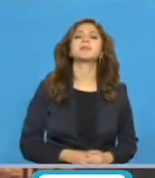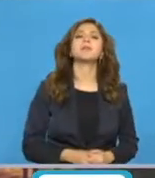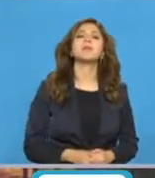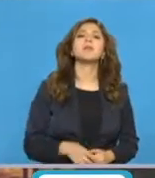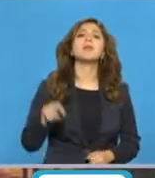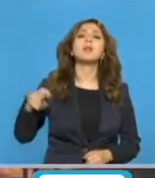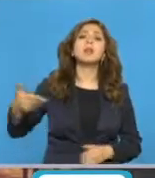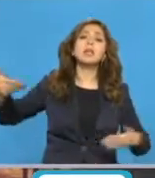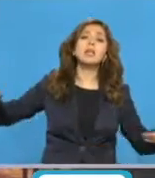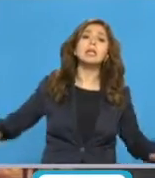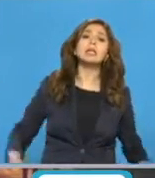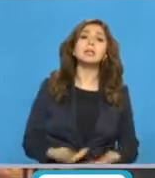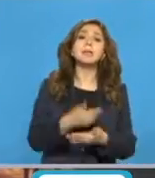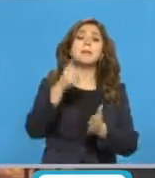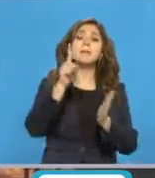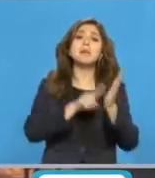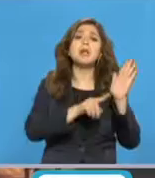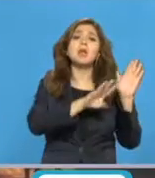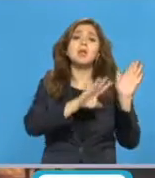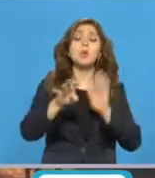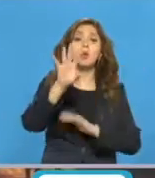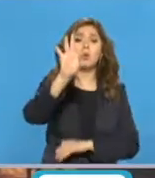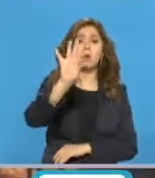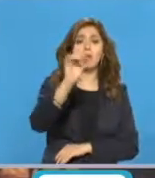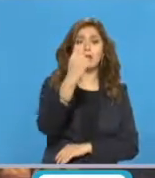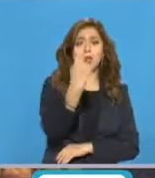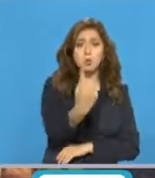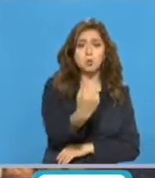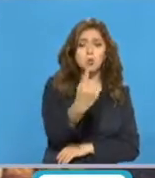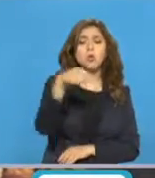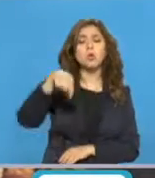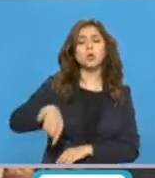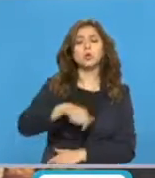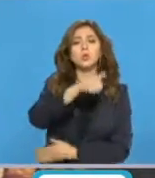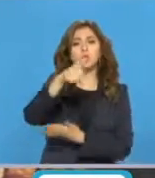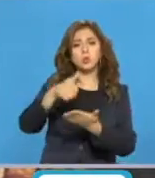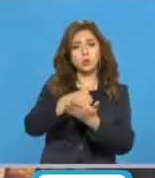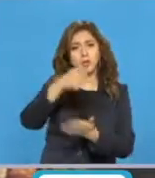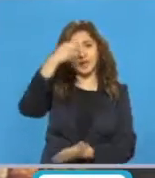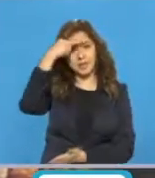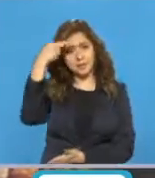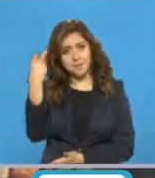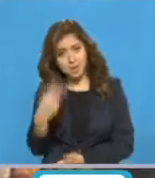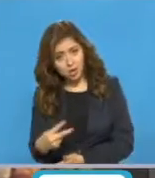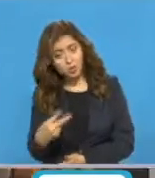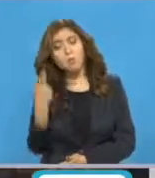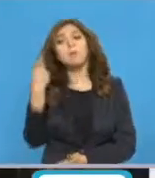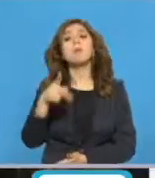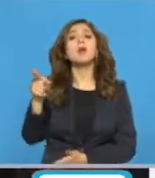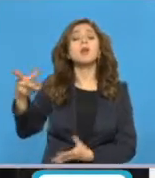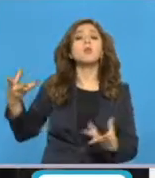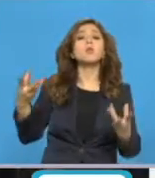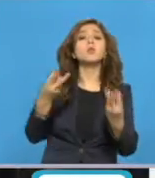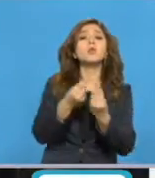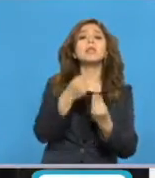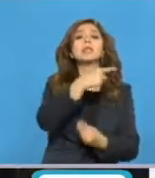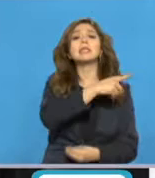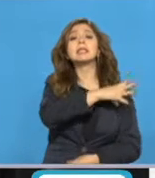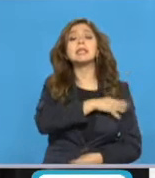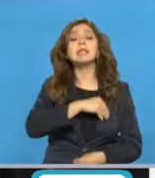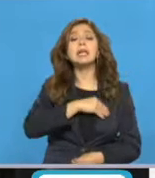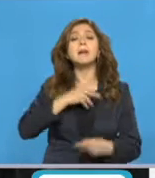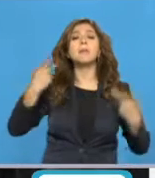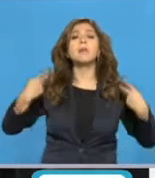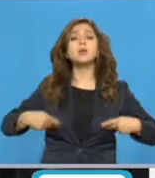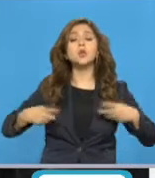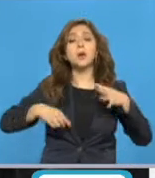en 1941 en la Ciudad de México, pero era hija de migrantes,